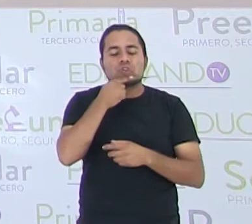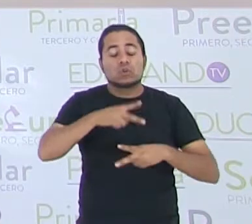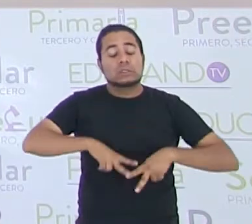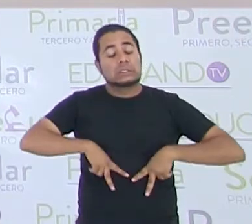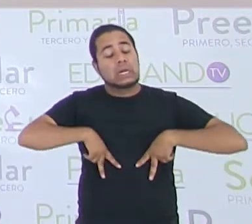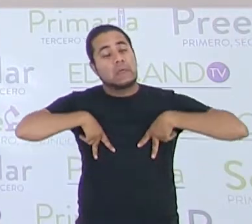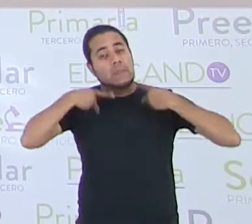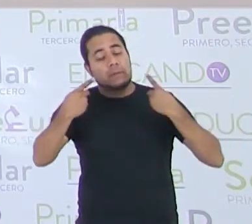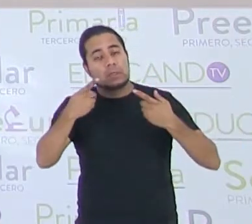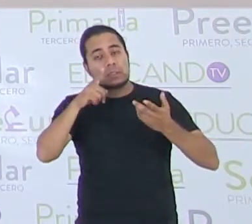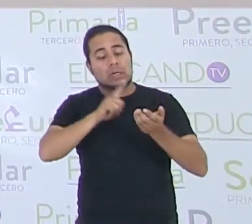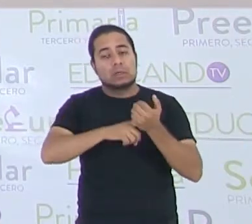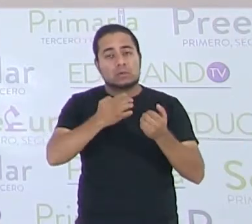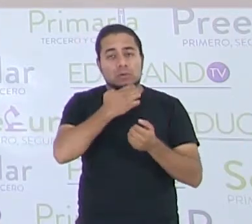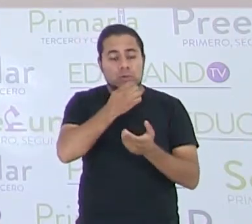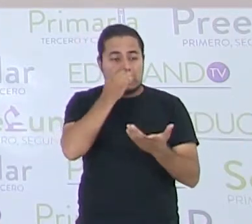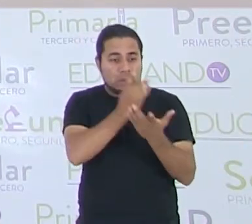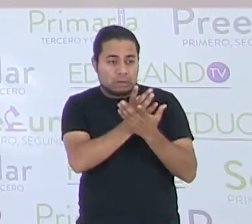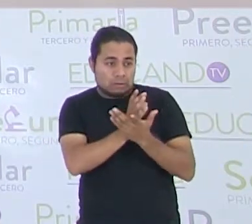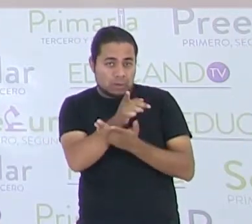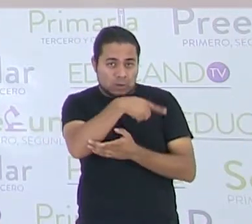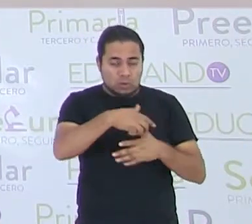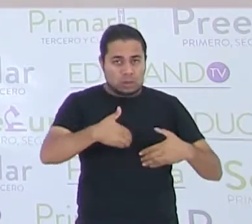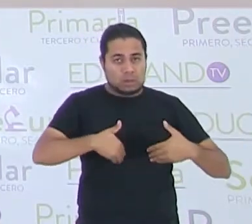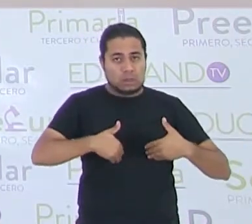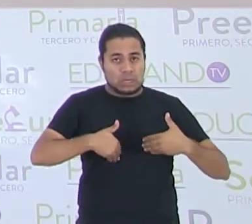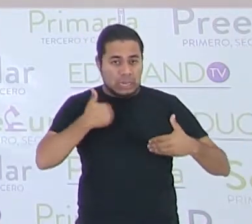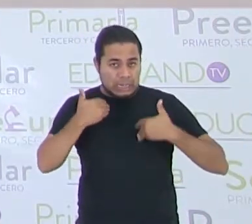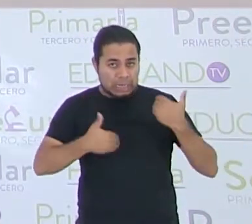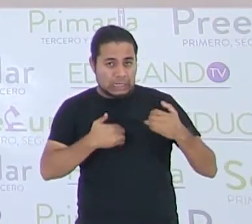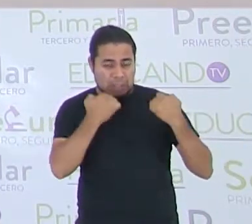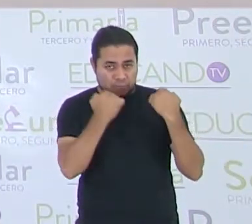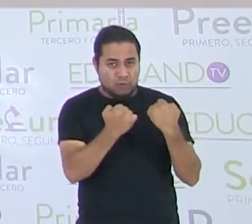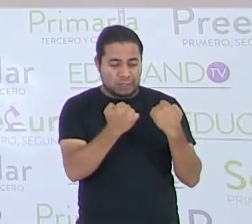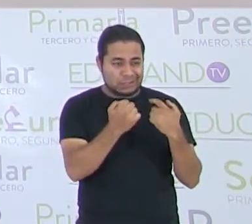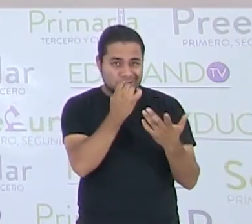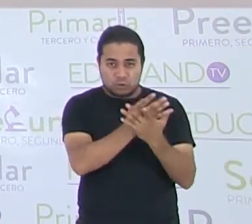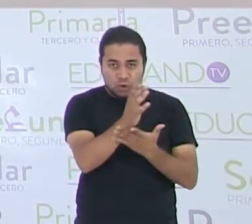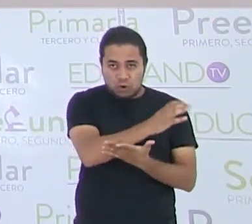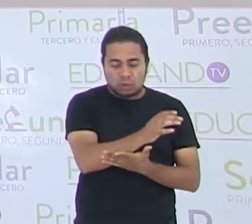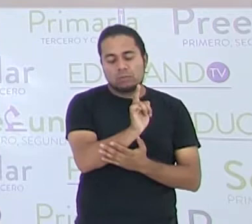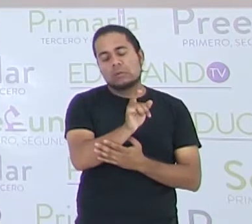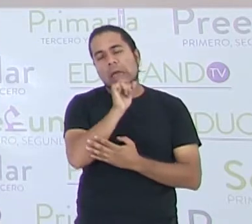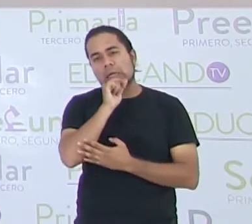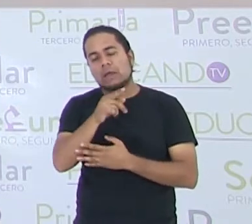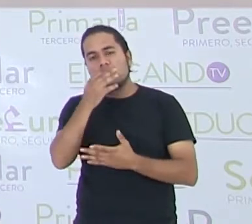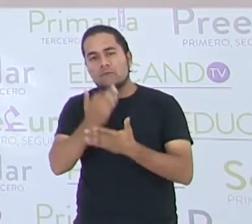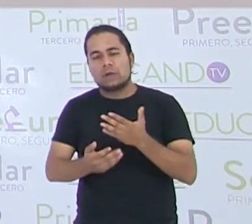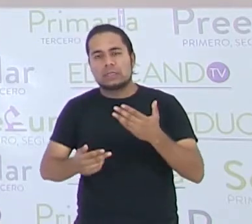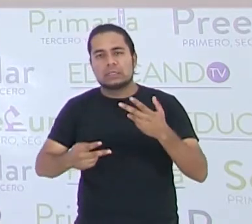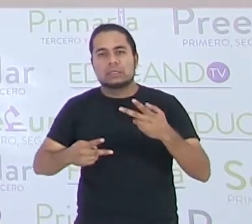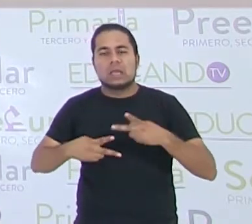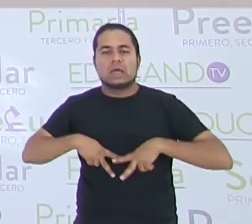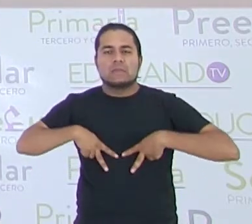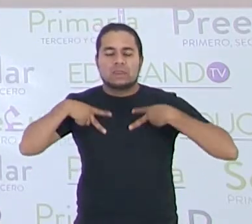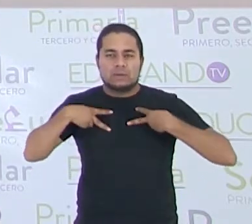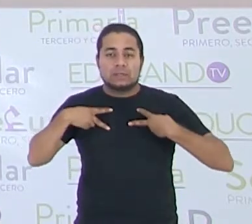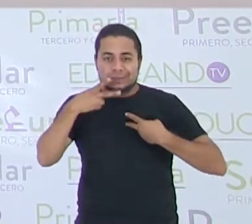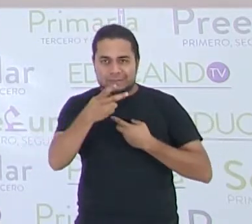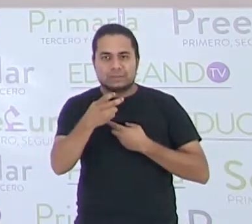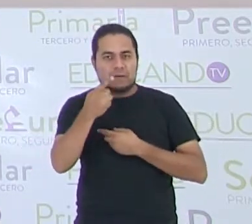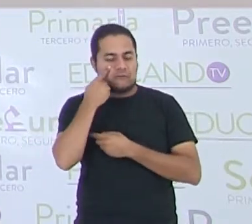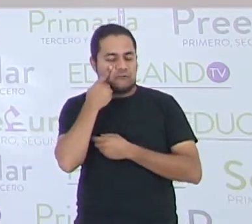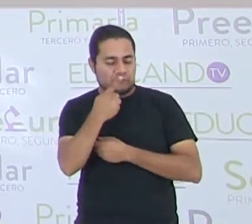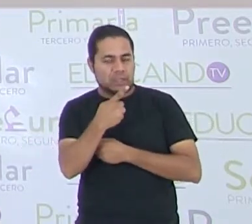porque en esa escuela no nada más había alegres y fuertes, también había débiles. Entonces, ya casi estoy en la siguiente etapa. Si se